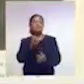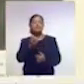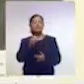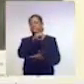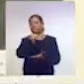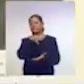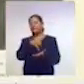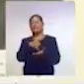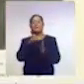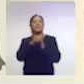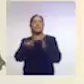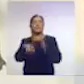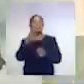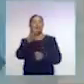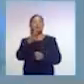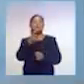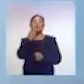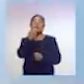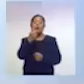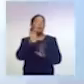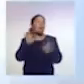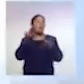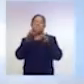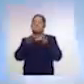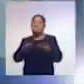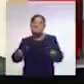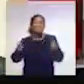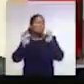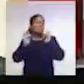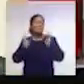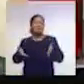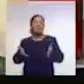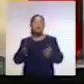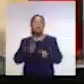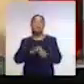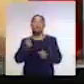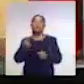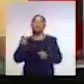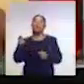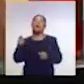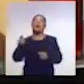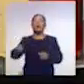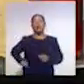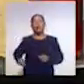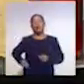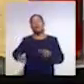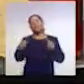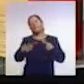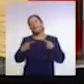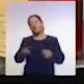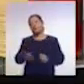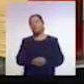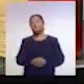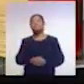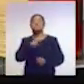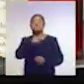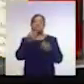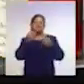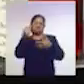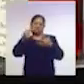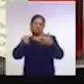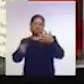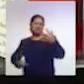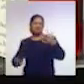ejemplo, es una de estas especies que han desaparecido debido a la presencia de seres humanos. Y como ese, muchas otras más, como el alca